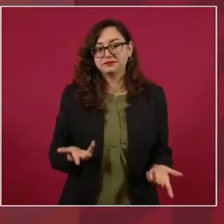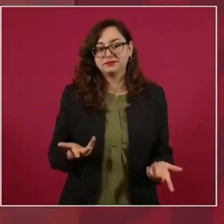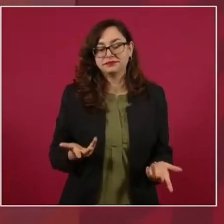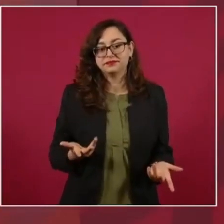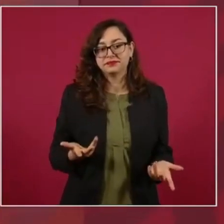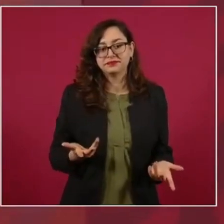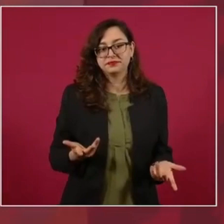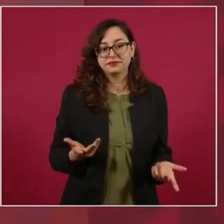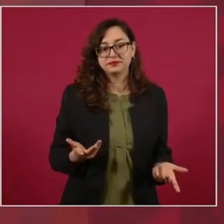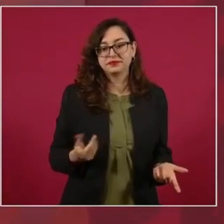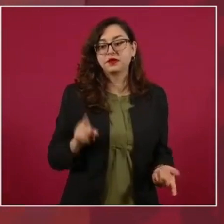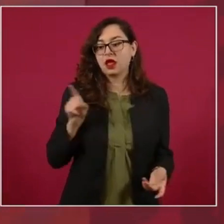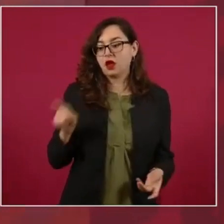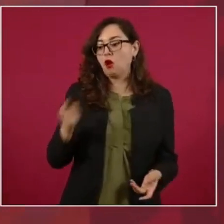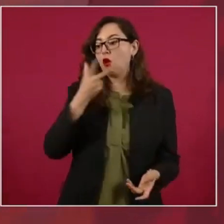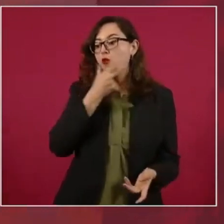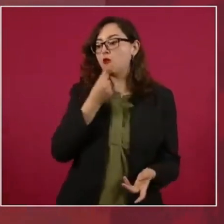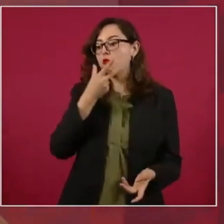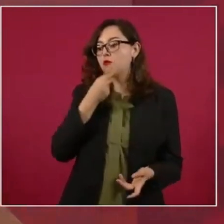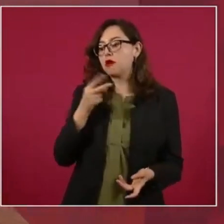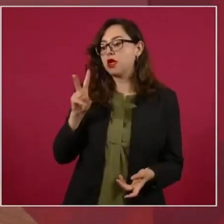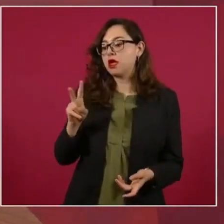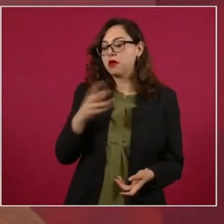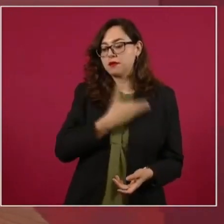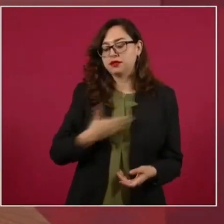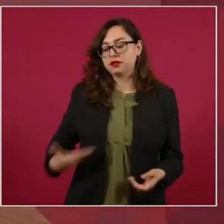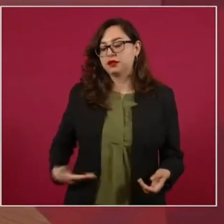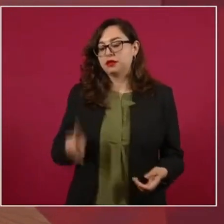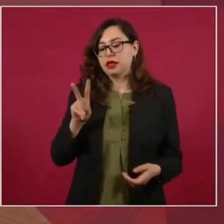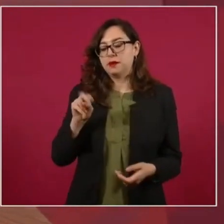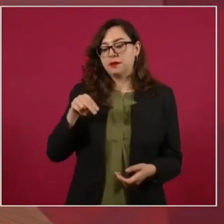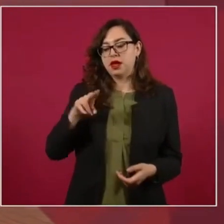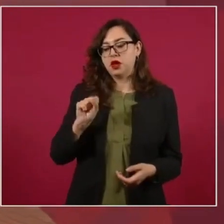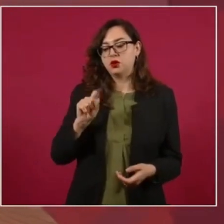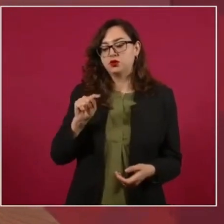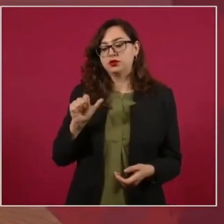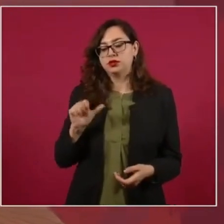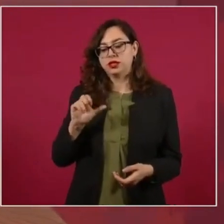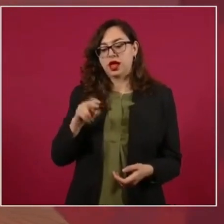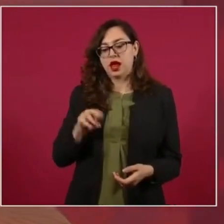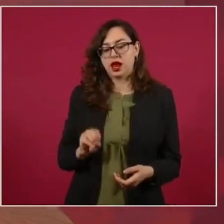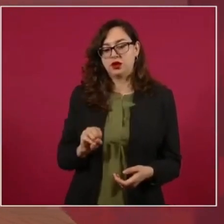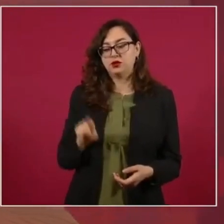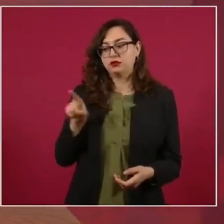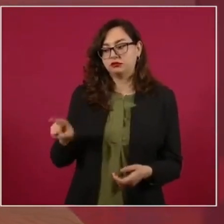Venustiano, porque no le perdonaron el que haya